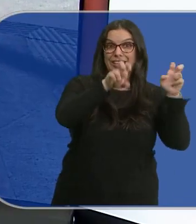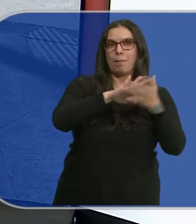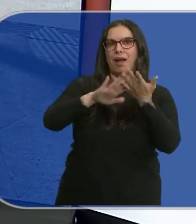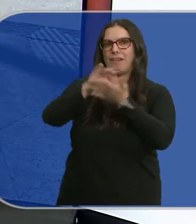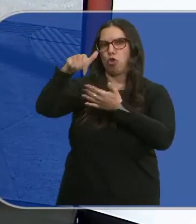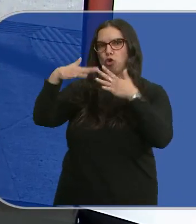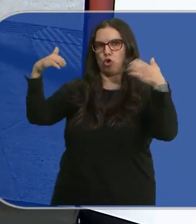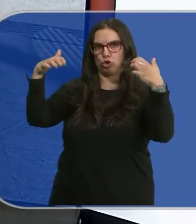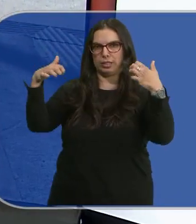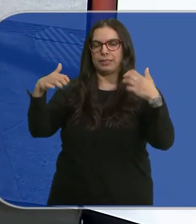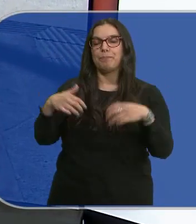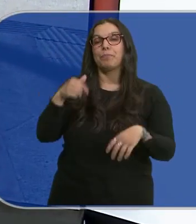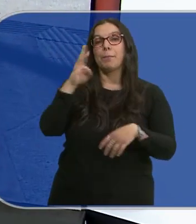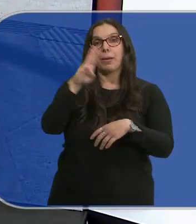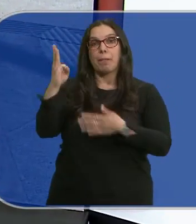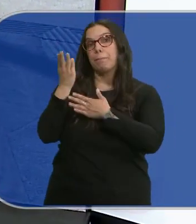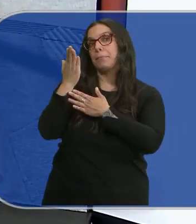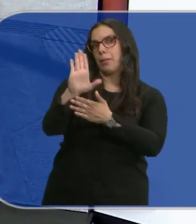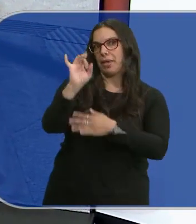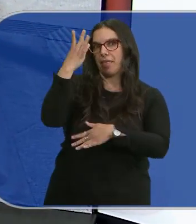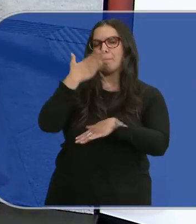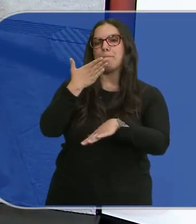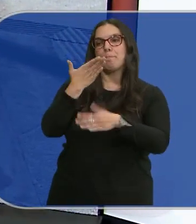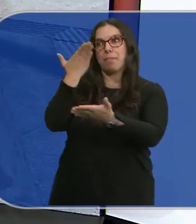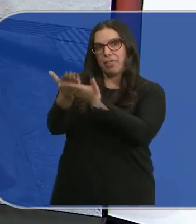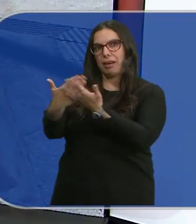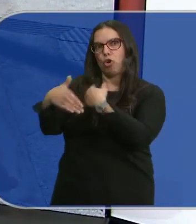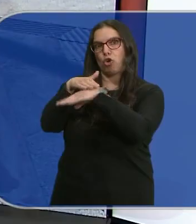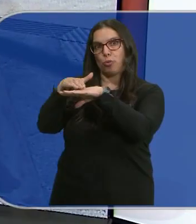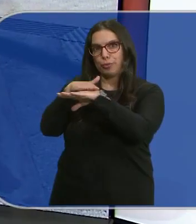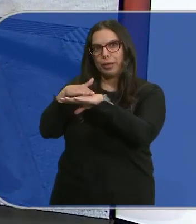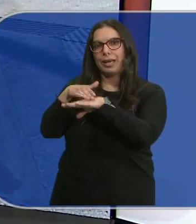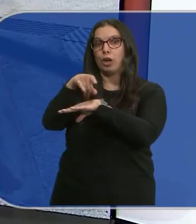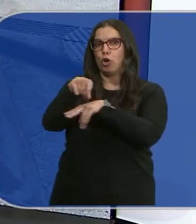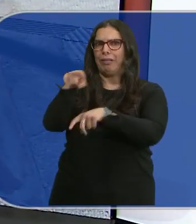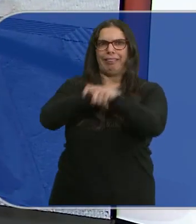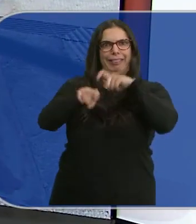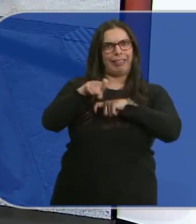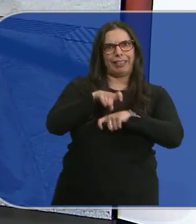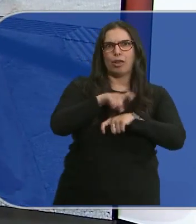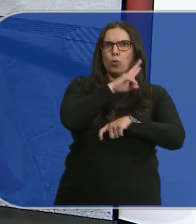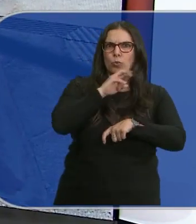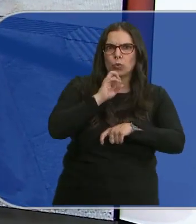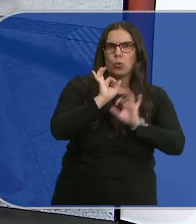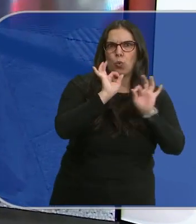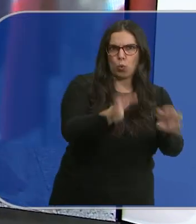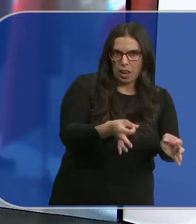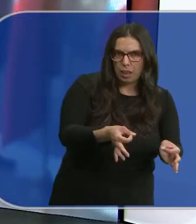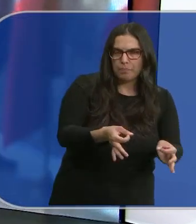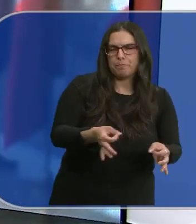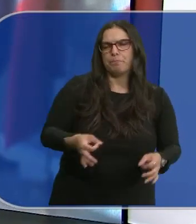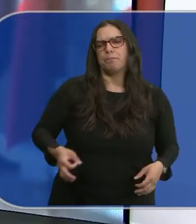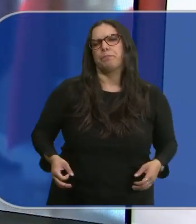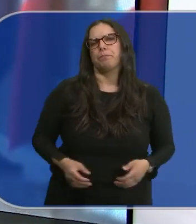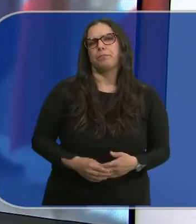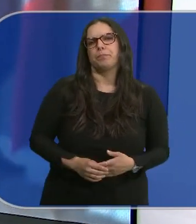Cortes. El Partido Popular presentaba una iniciativa para pedir al Gobierno central que se revierta este anuncio y que se mantengan los servicios